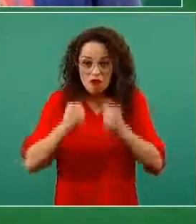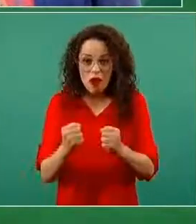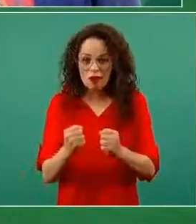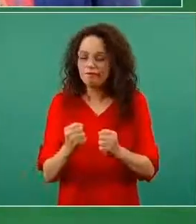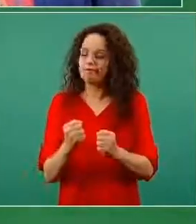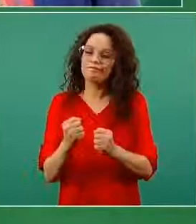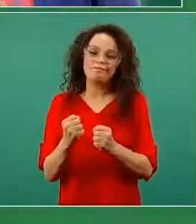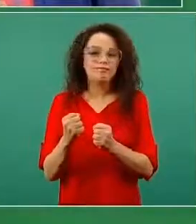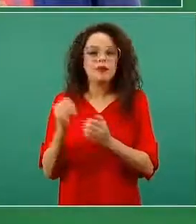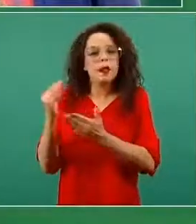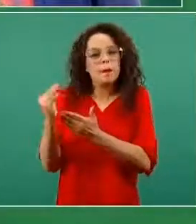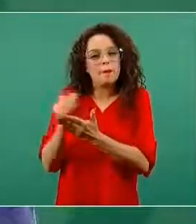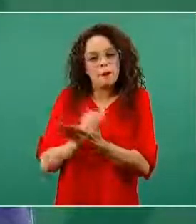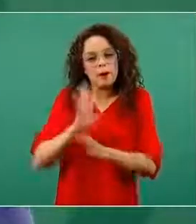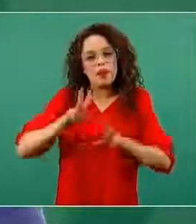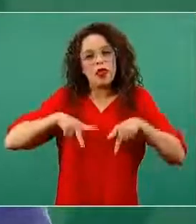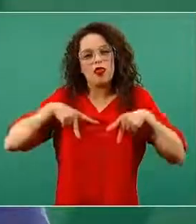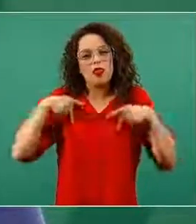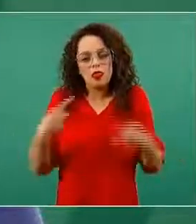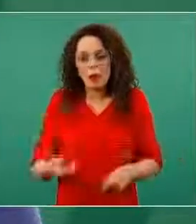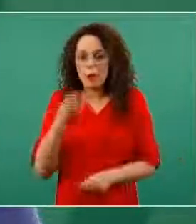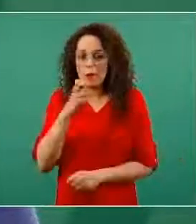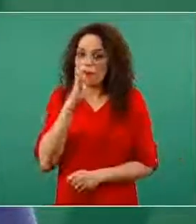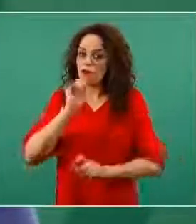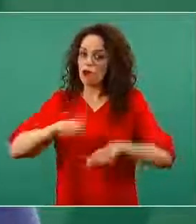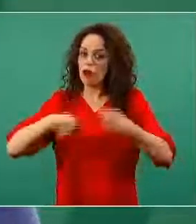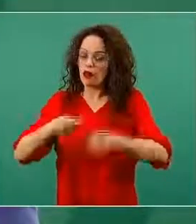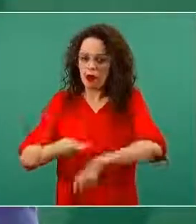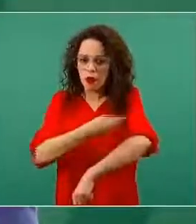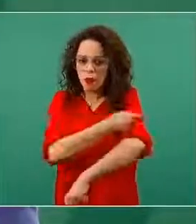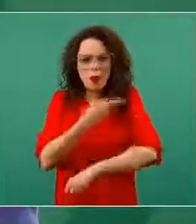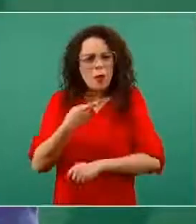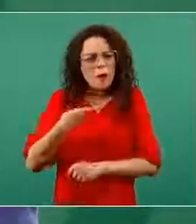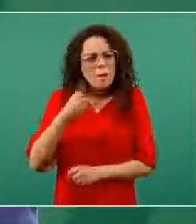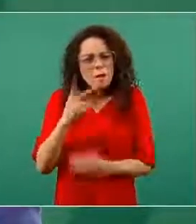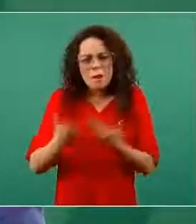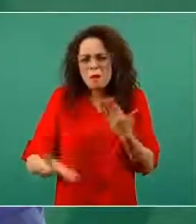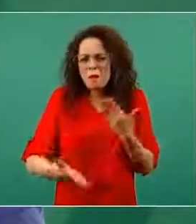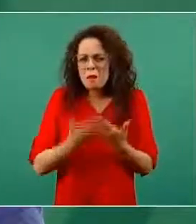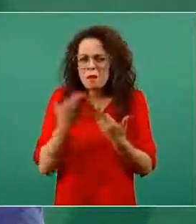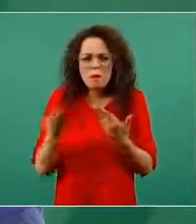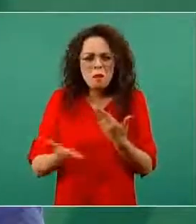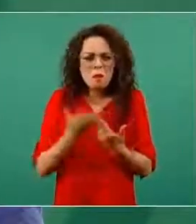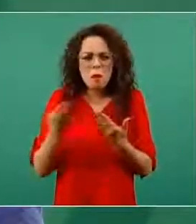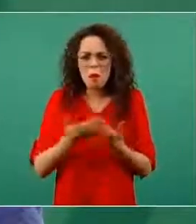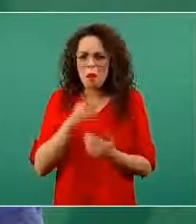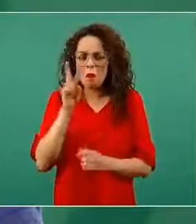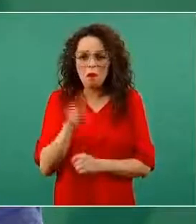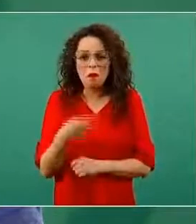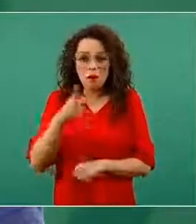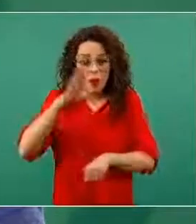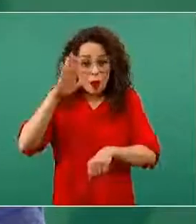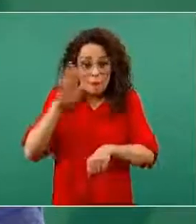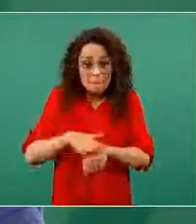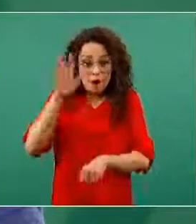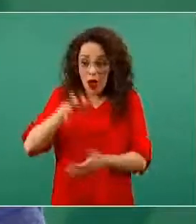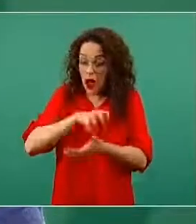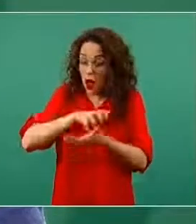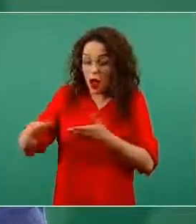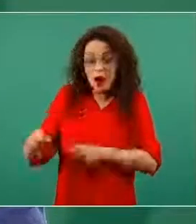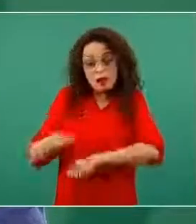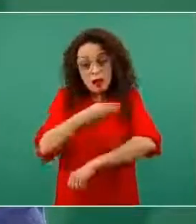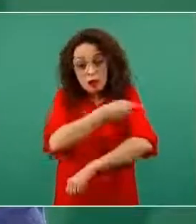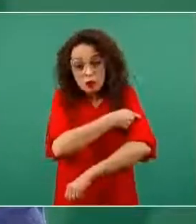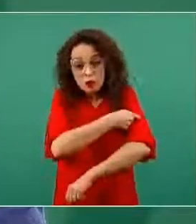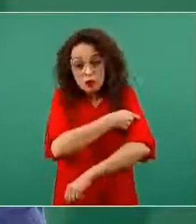puedan aplicar estas vacunas. Pero son muy pocas, son muy específicas, pero la mayoría de las vacunas se